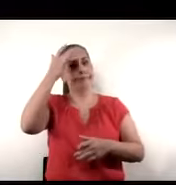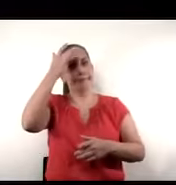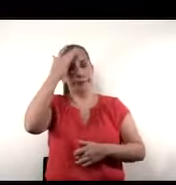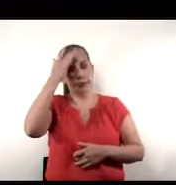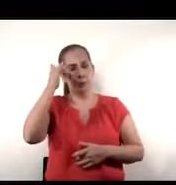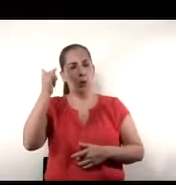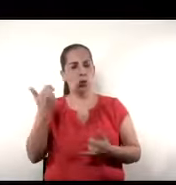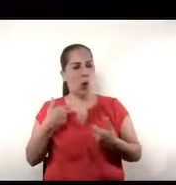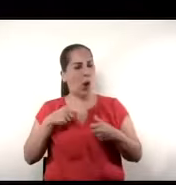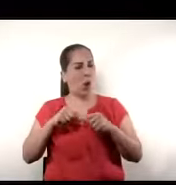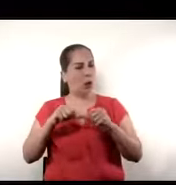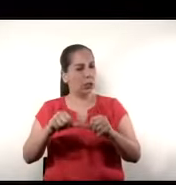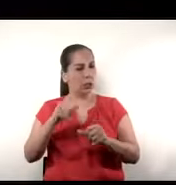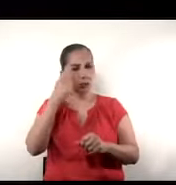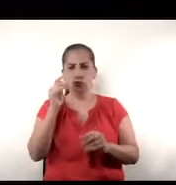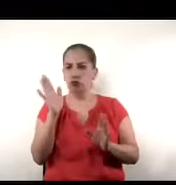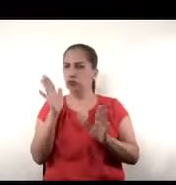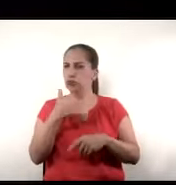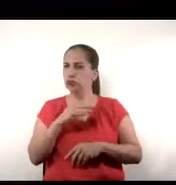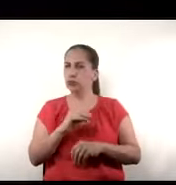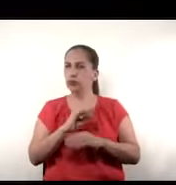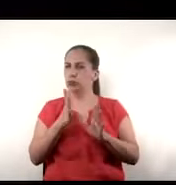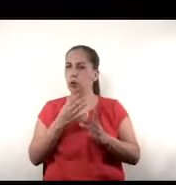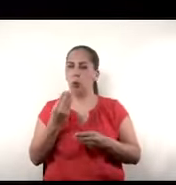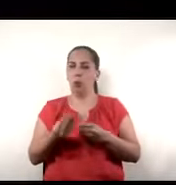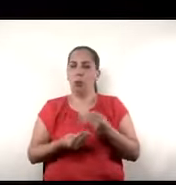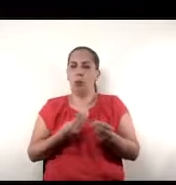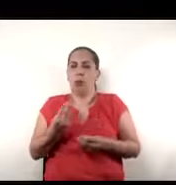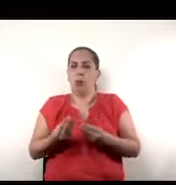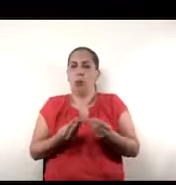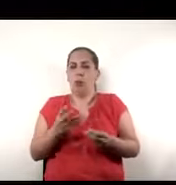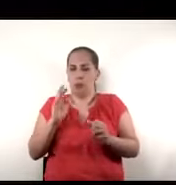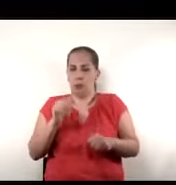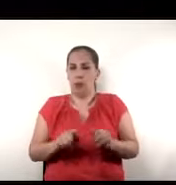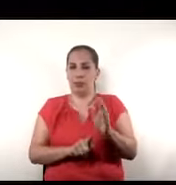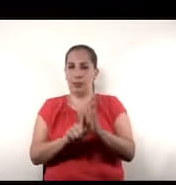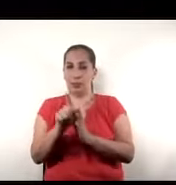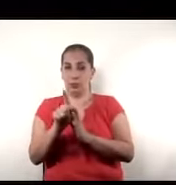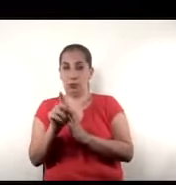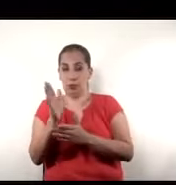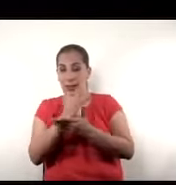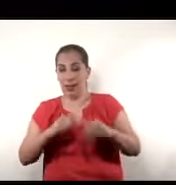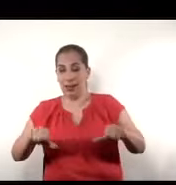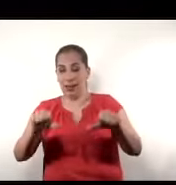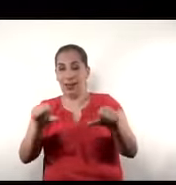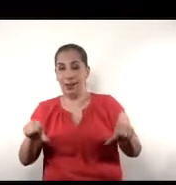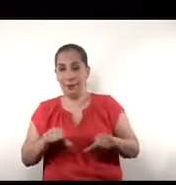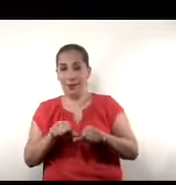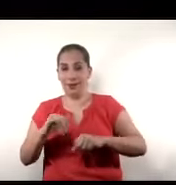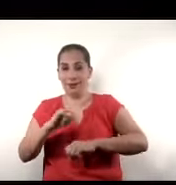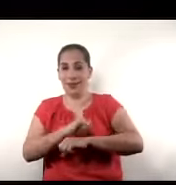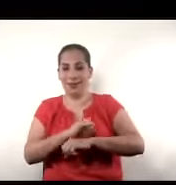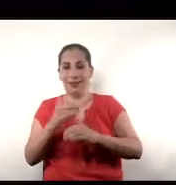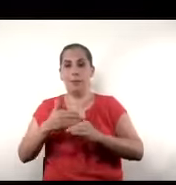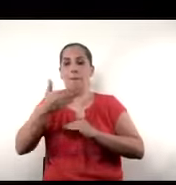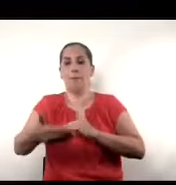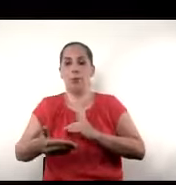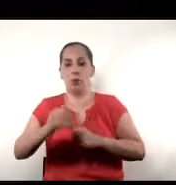no hay claridad de cómo va a cómo se va a desarrollar la industria aérea post-pandemia,